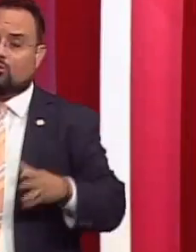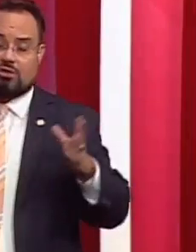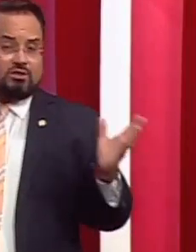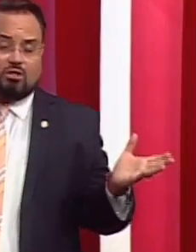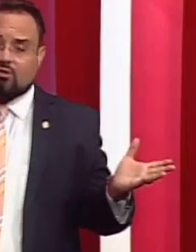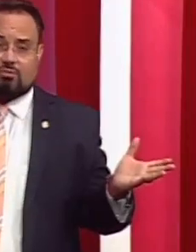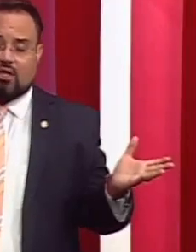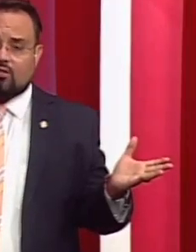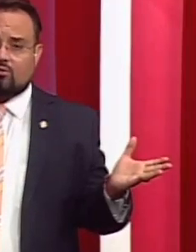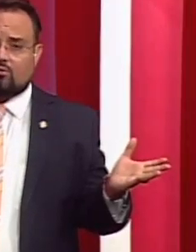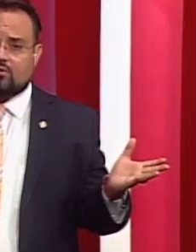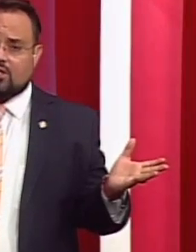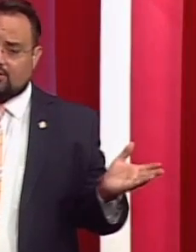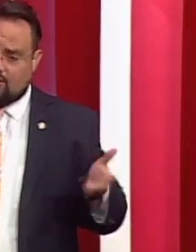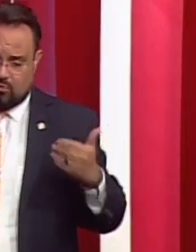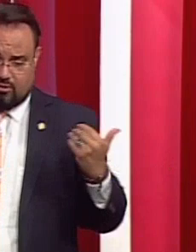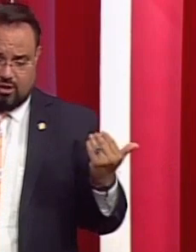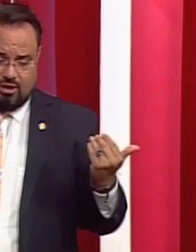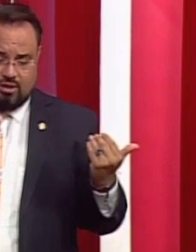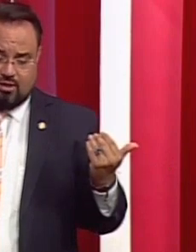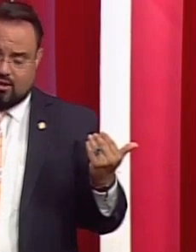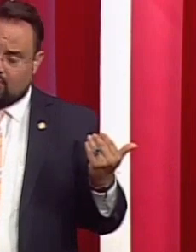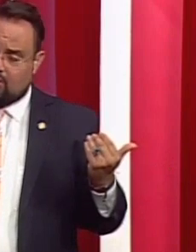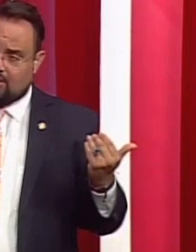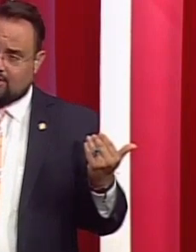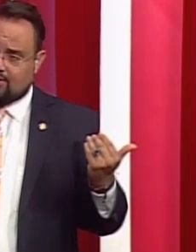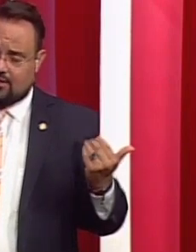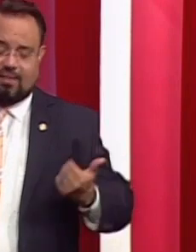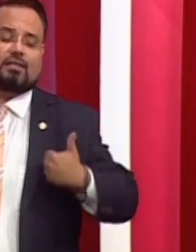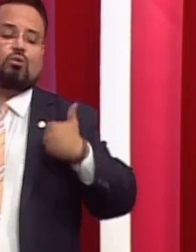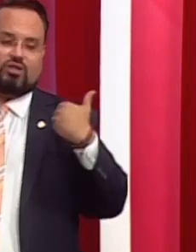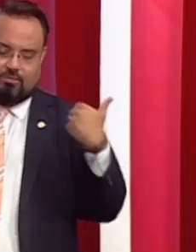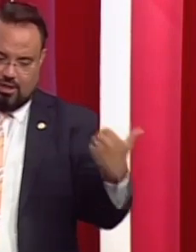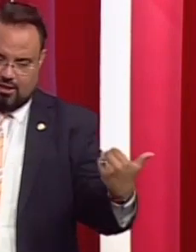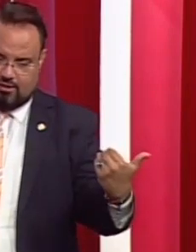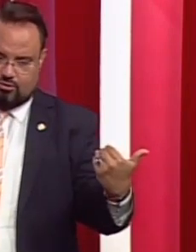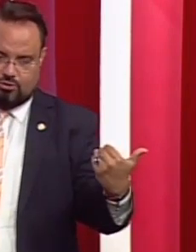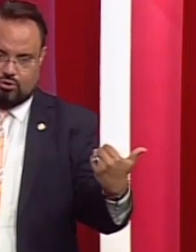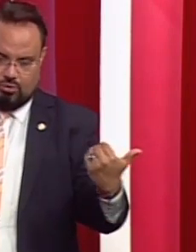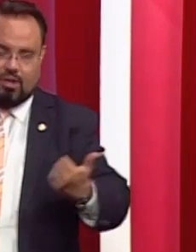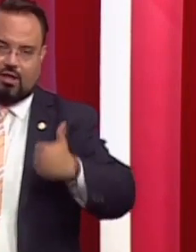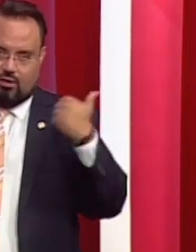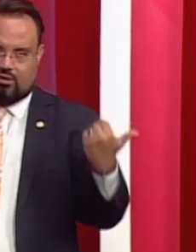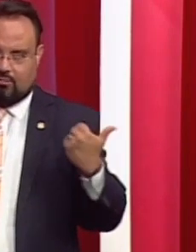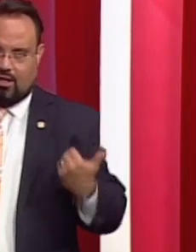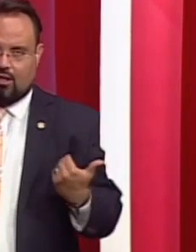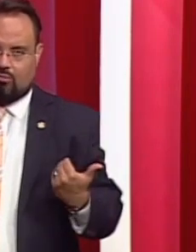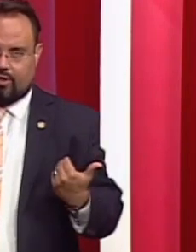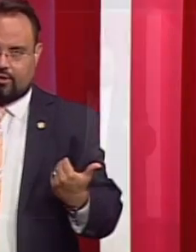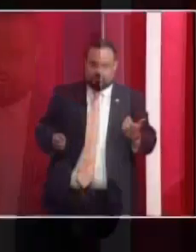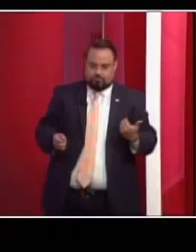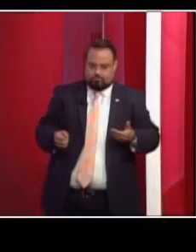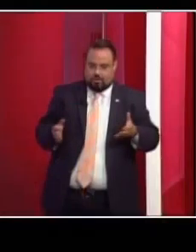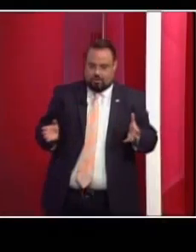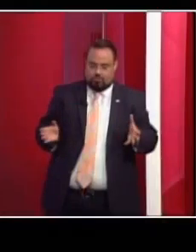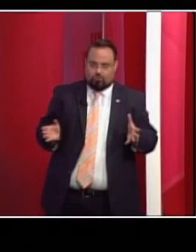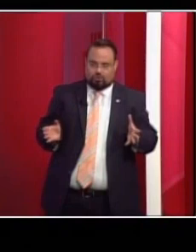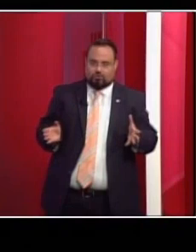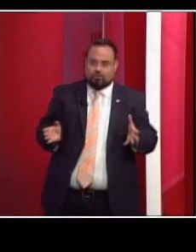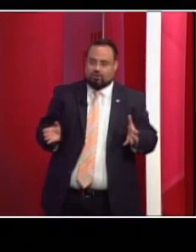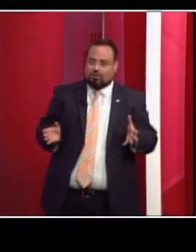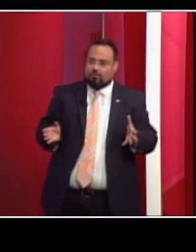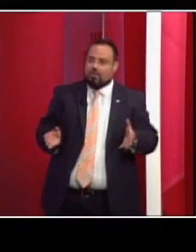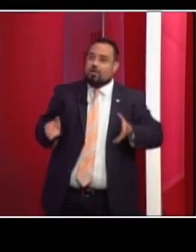bueno esta es la guatemala de todos los días es la guatemala de la violencia' es la guatemala de la extorsión de la guatemala de la muerte es una